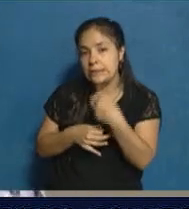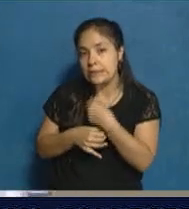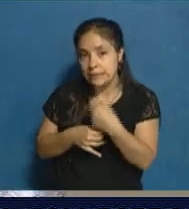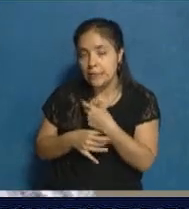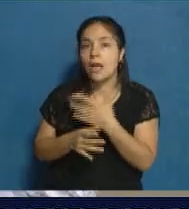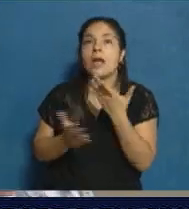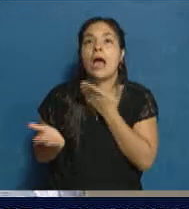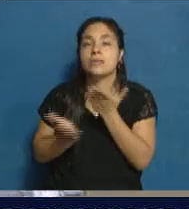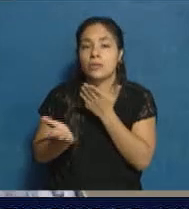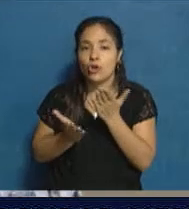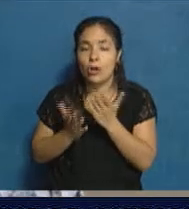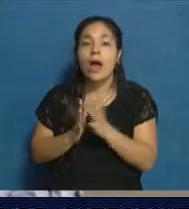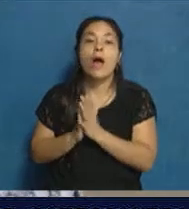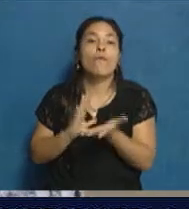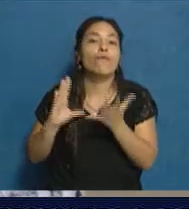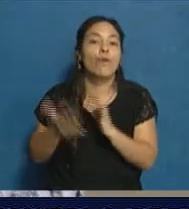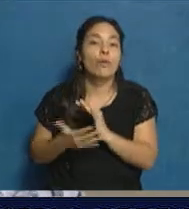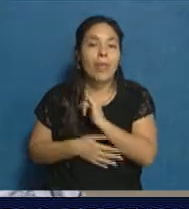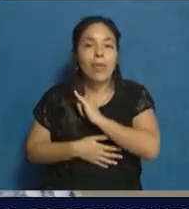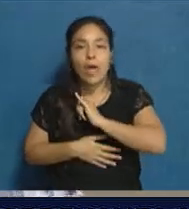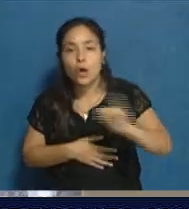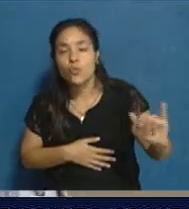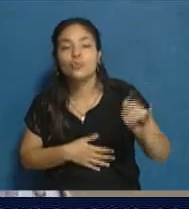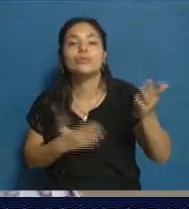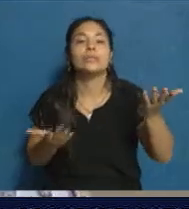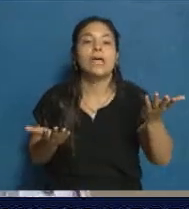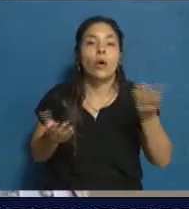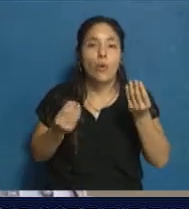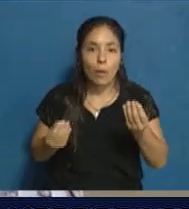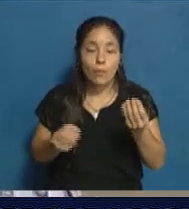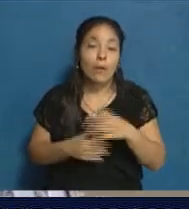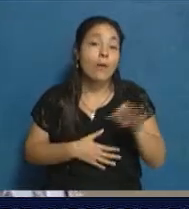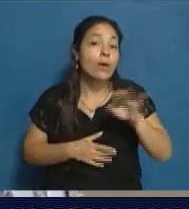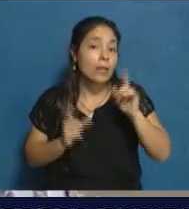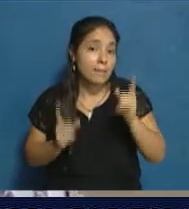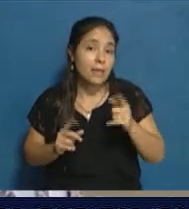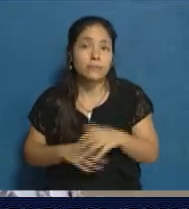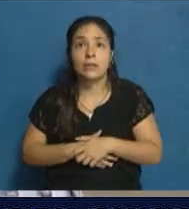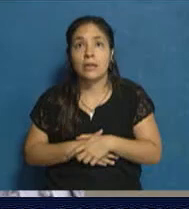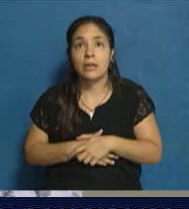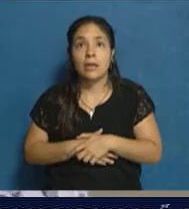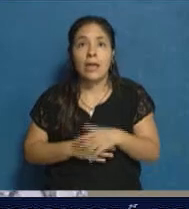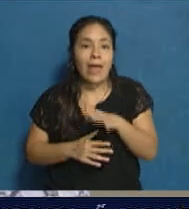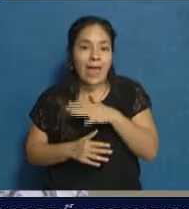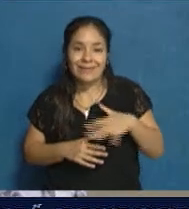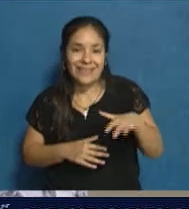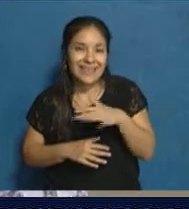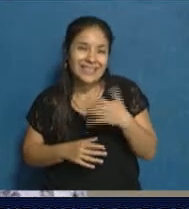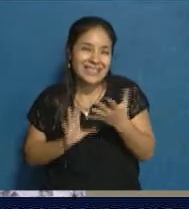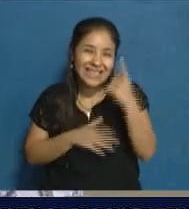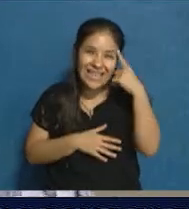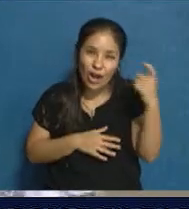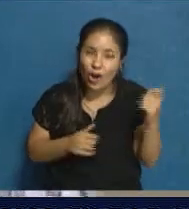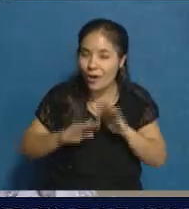transitado cómo realizar una denuncia si lo quiere realizar, o por ejemplo también se le puede brindar el espacio psicológico, porque entendemos que también el